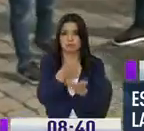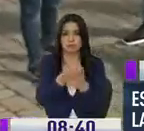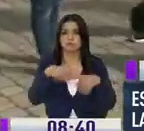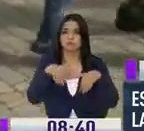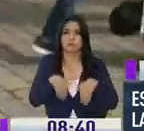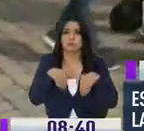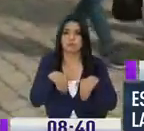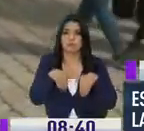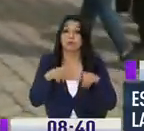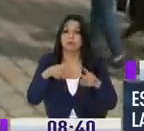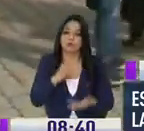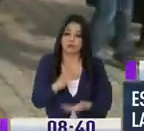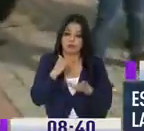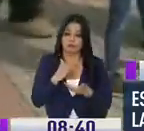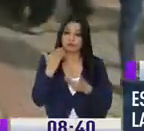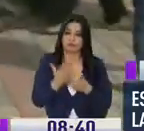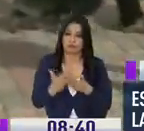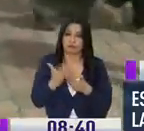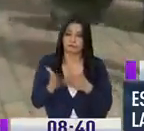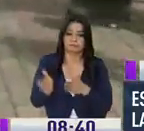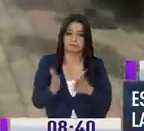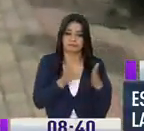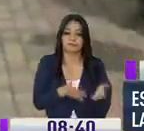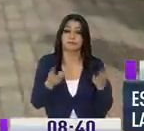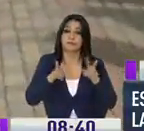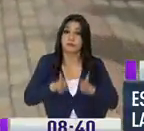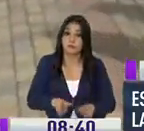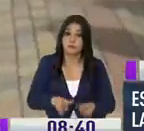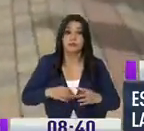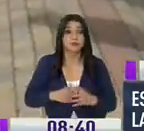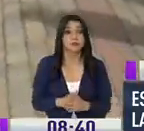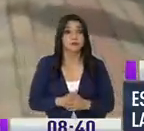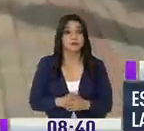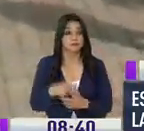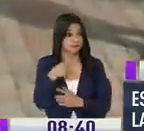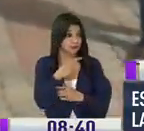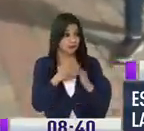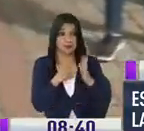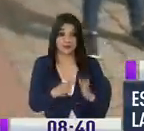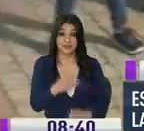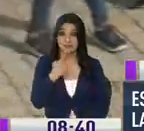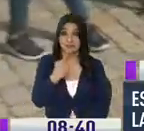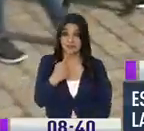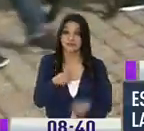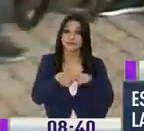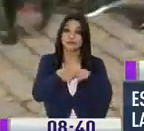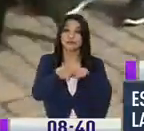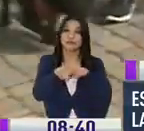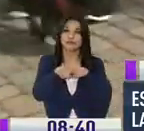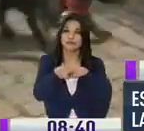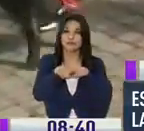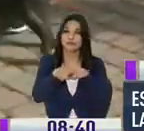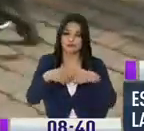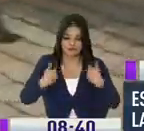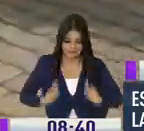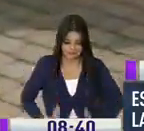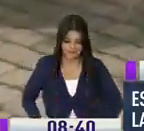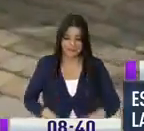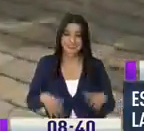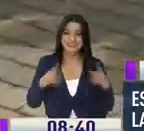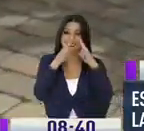importante la adopción. Por otro lado, también nosotros vamos a hacer, como dijo mi compañera, un concurso de los disfraces